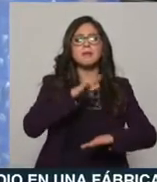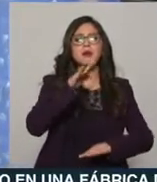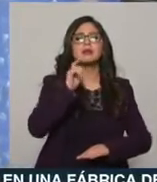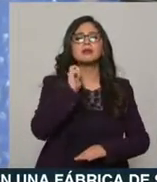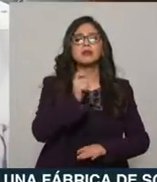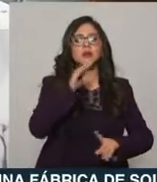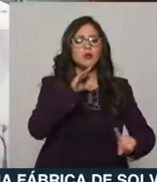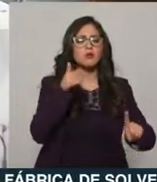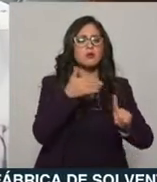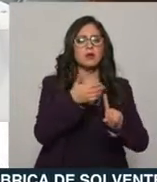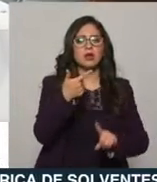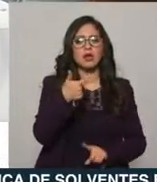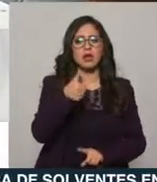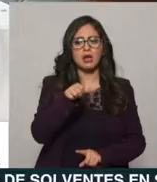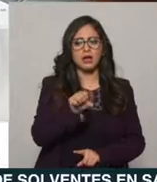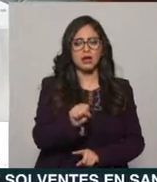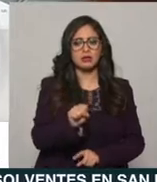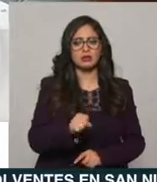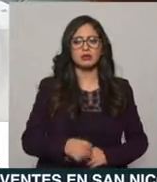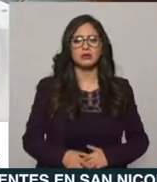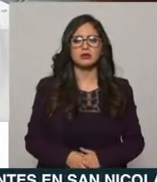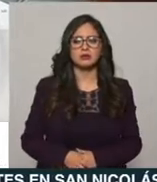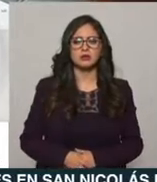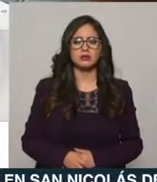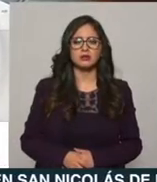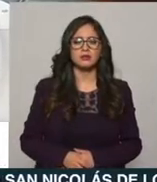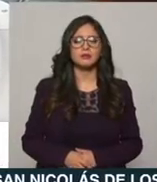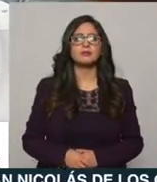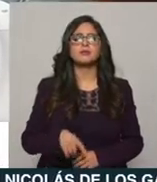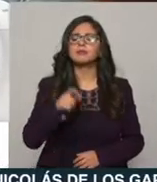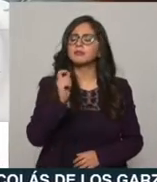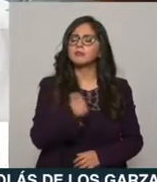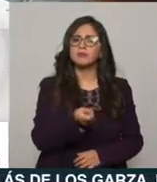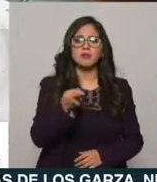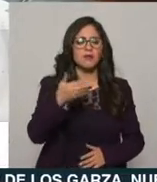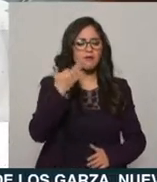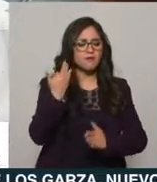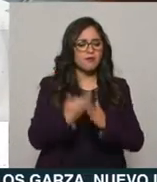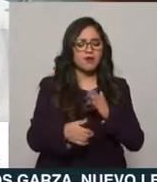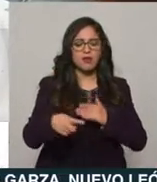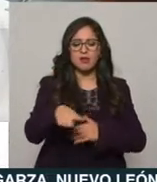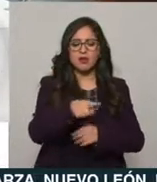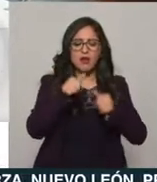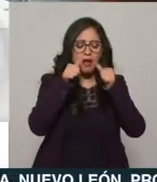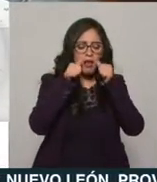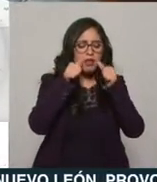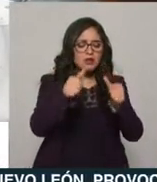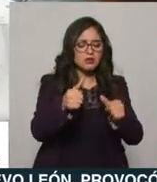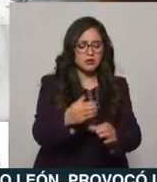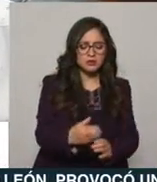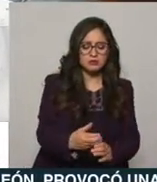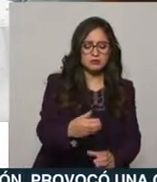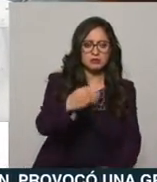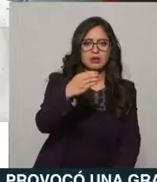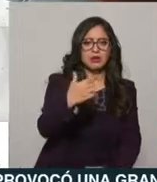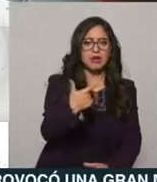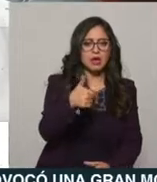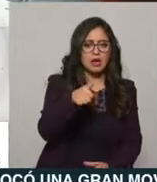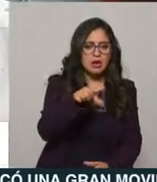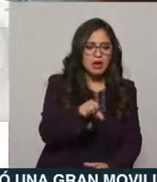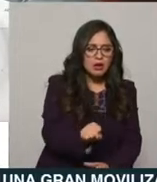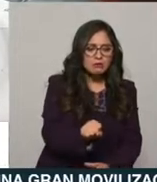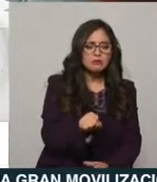gas. Por dos cosas. Uno, por la mala manipulación que existe de los tanques de gas. Por la falta